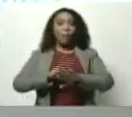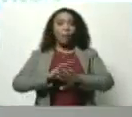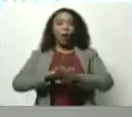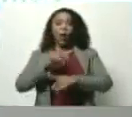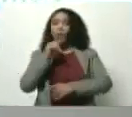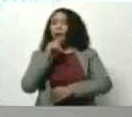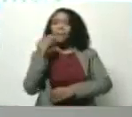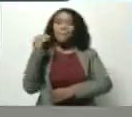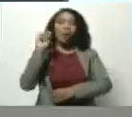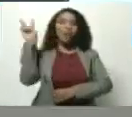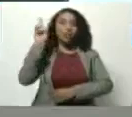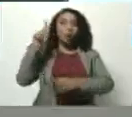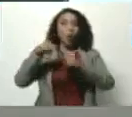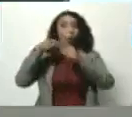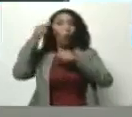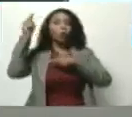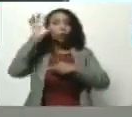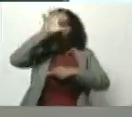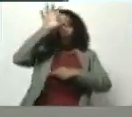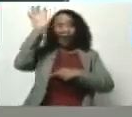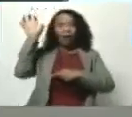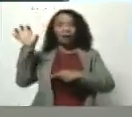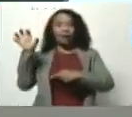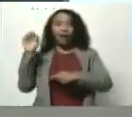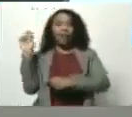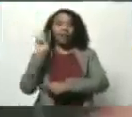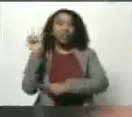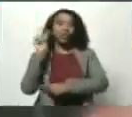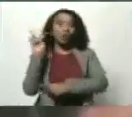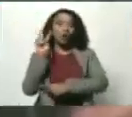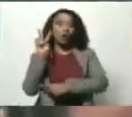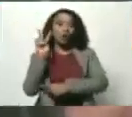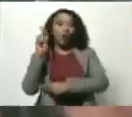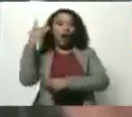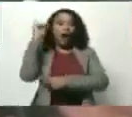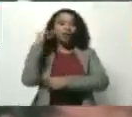venezuela país y los venezolanos